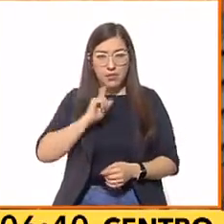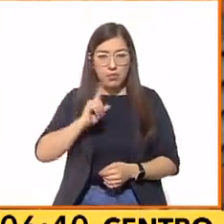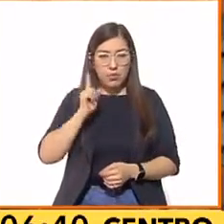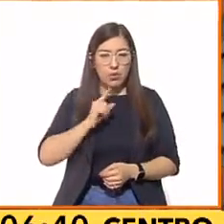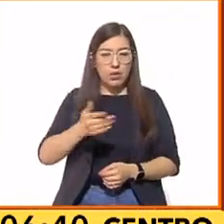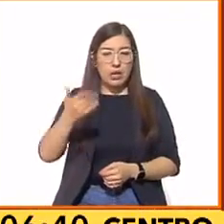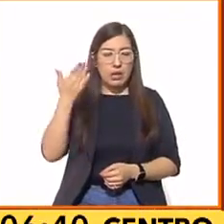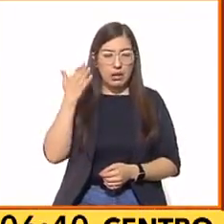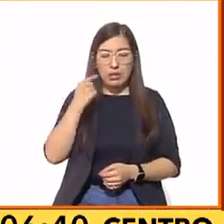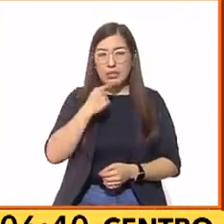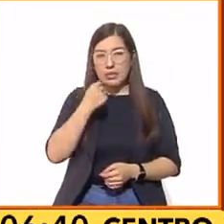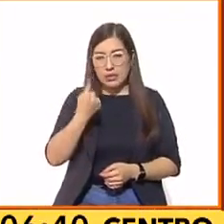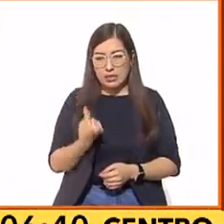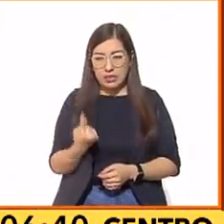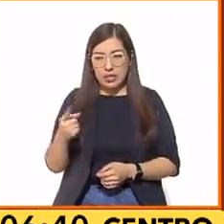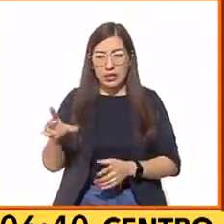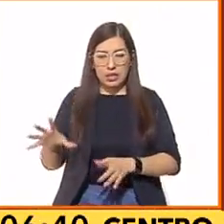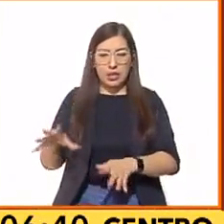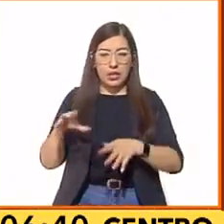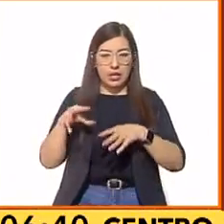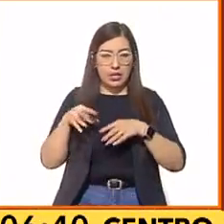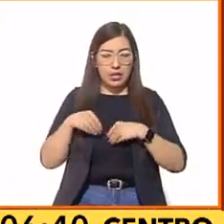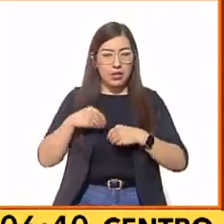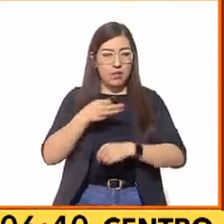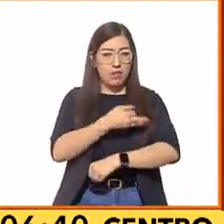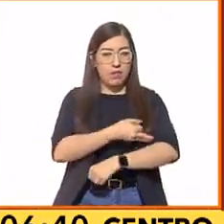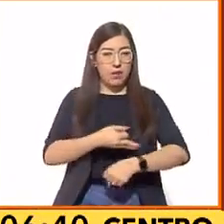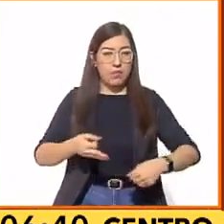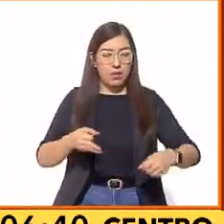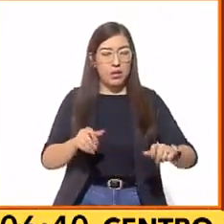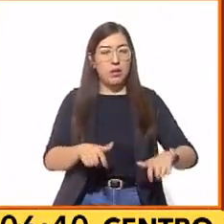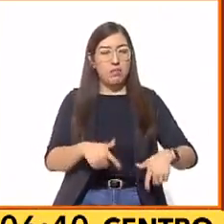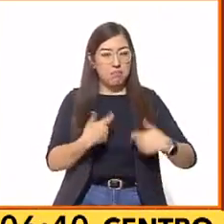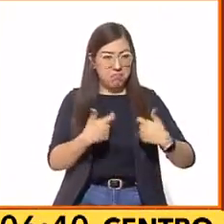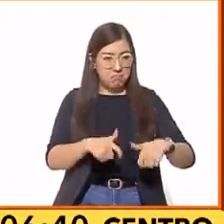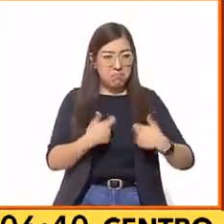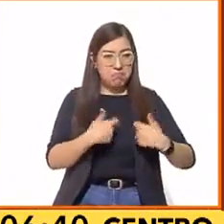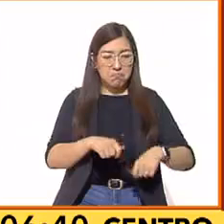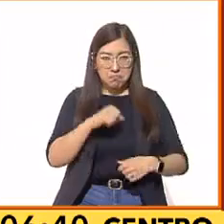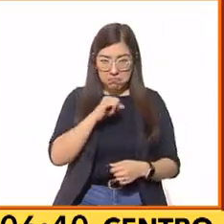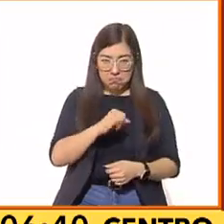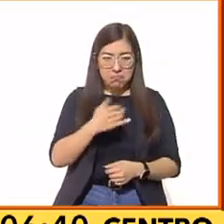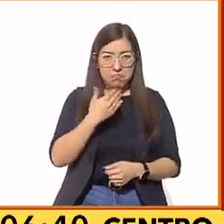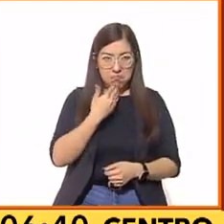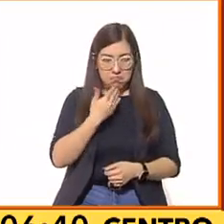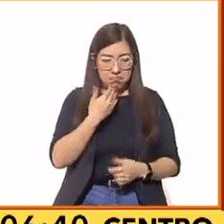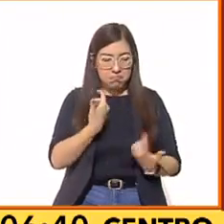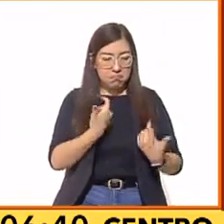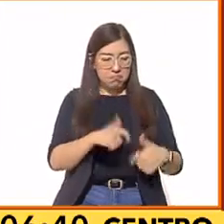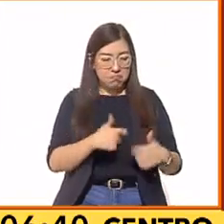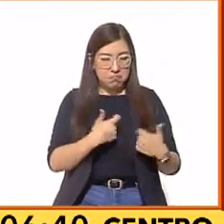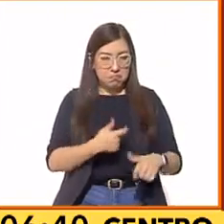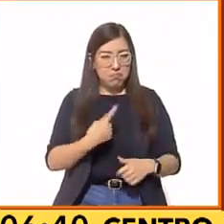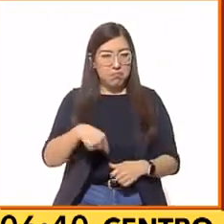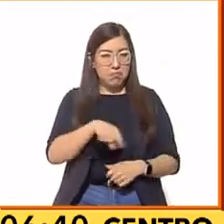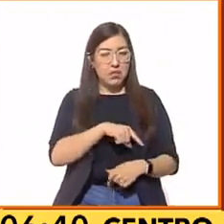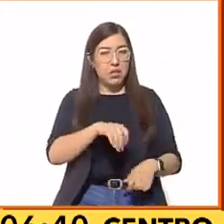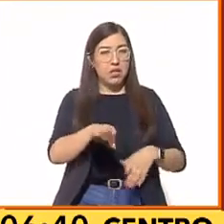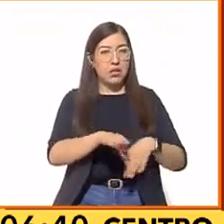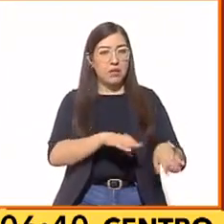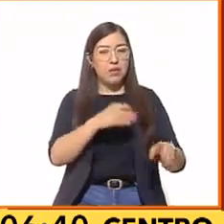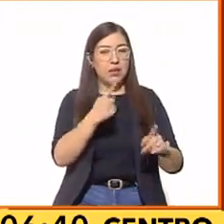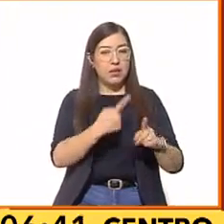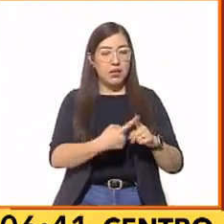niña adoptada de una familia con recursos económicos, en donde trabajaba una de las